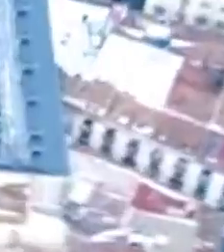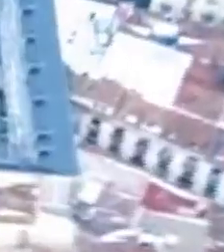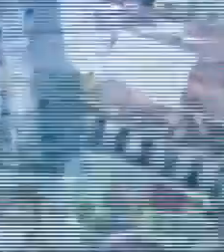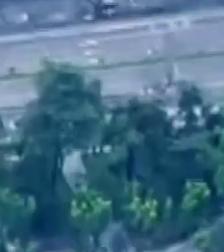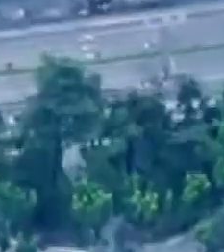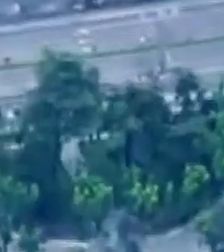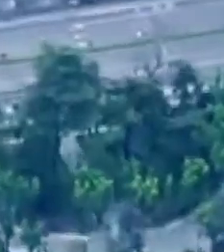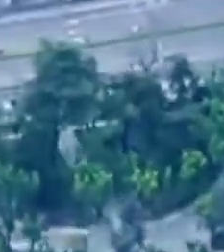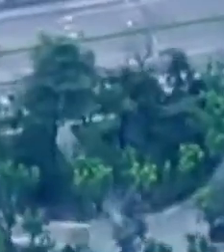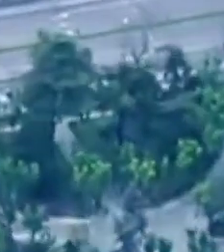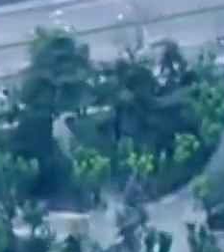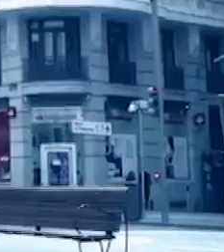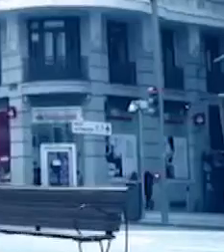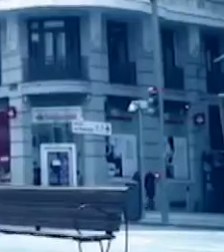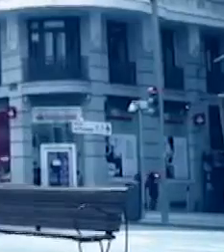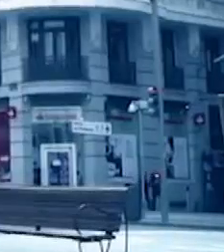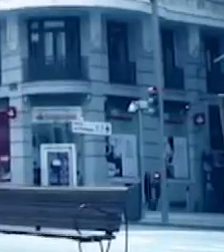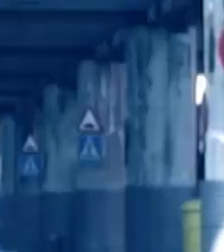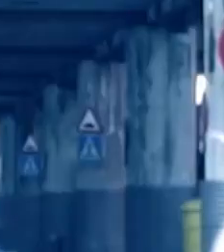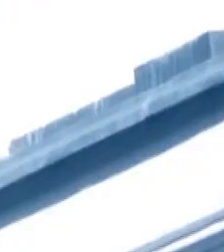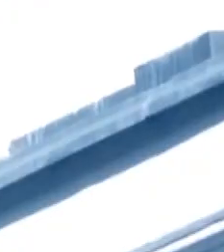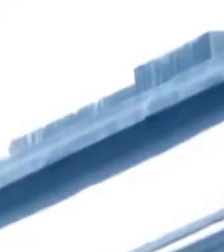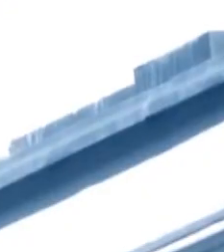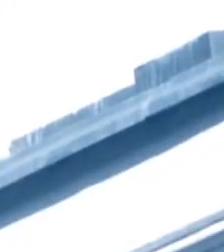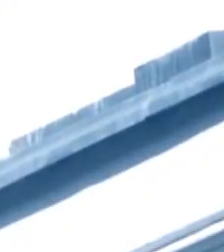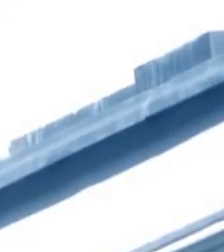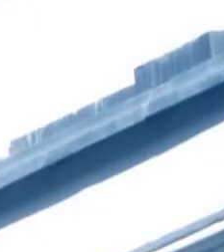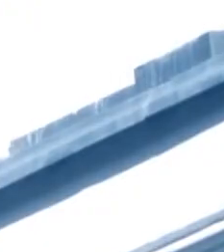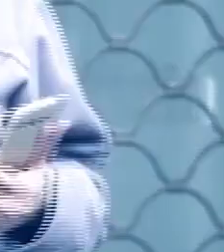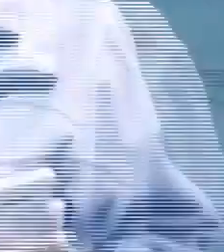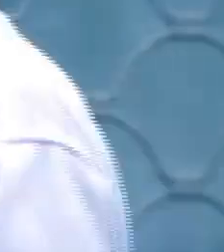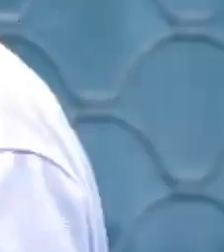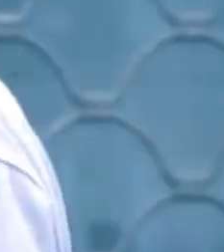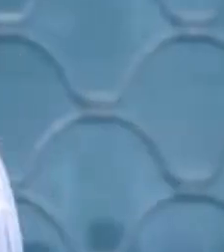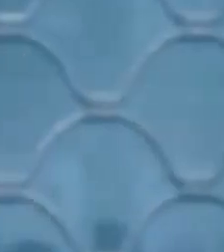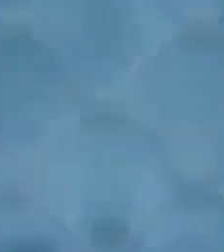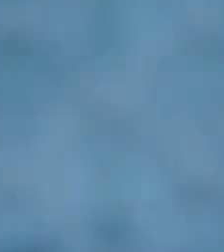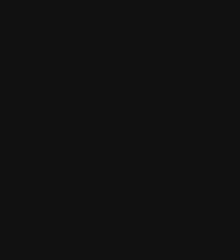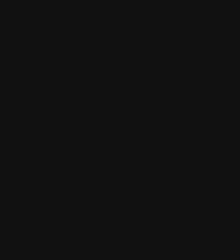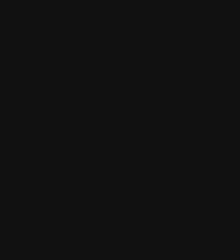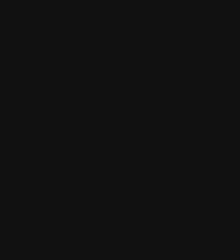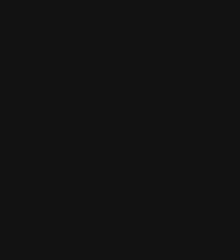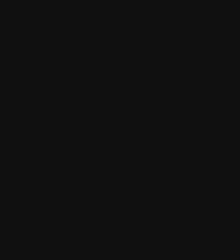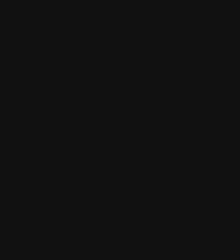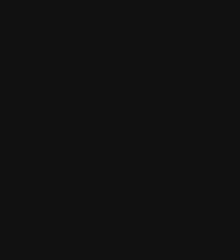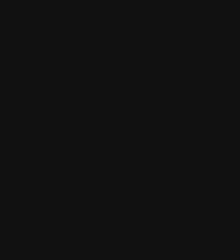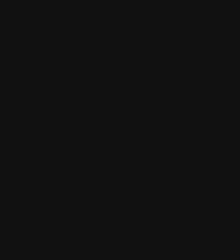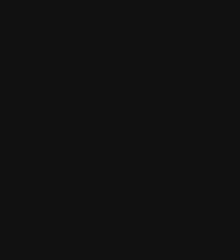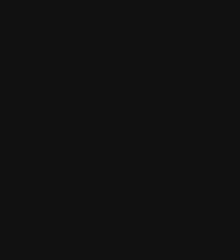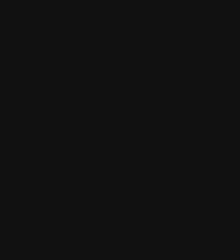RT reporta COVID-19, la España post-coronavirus. Este viernes 9 de